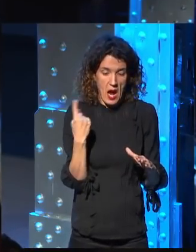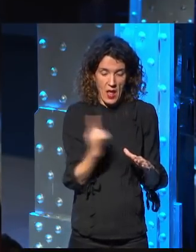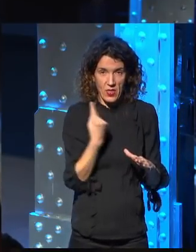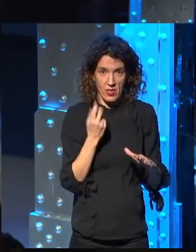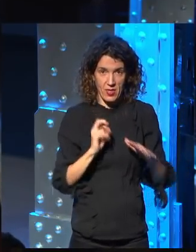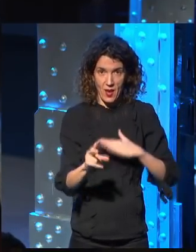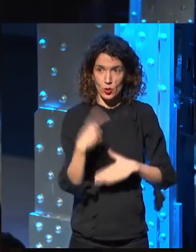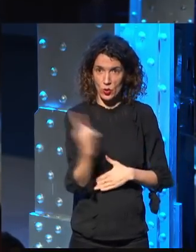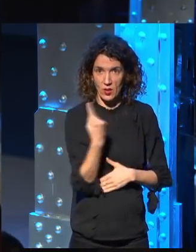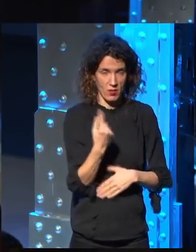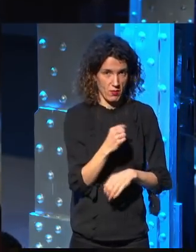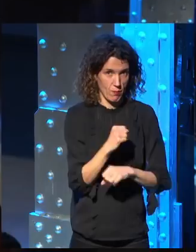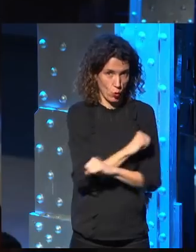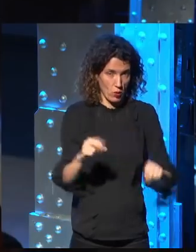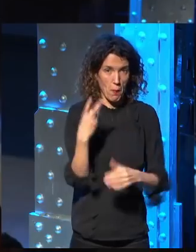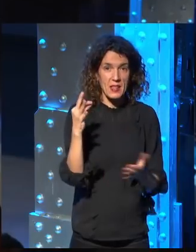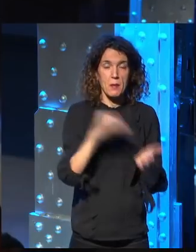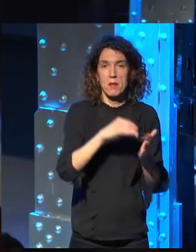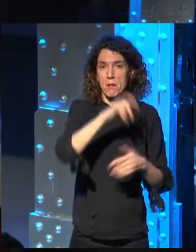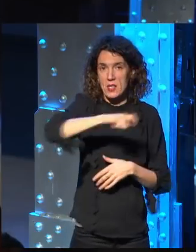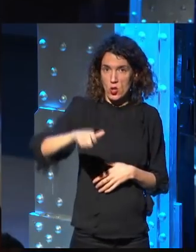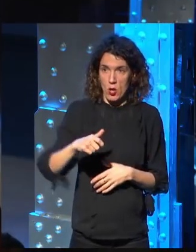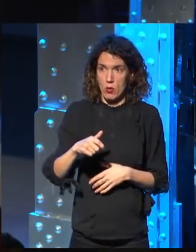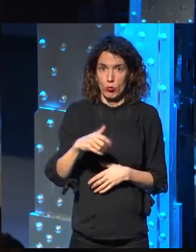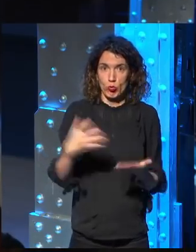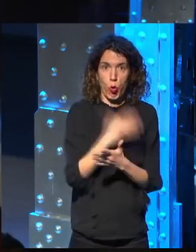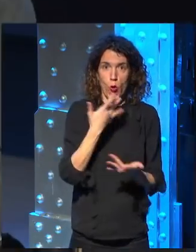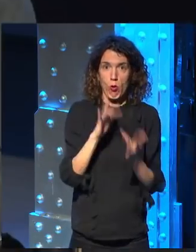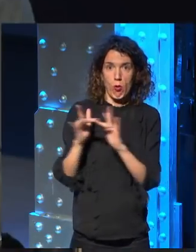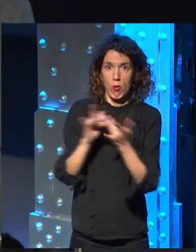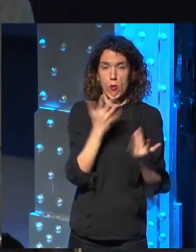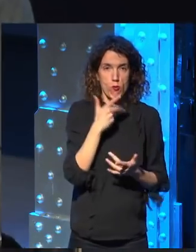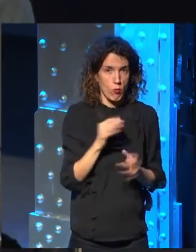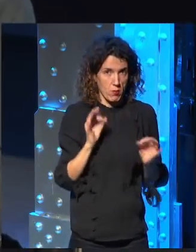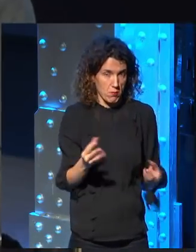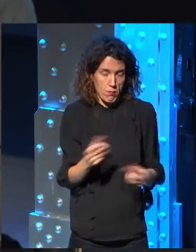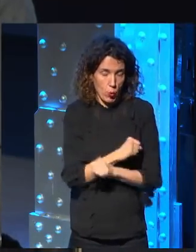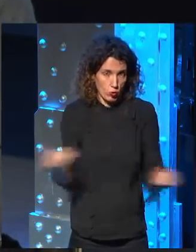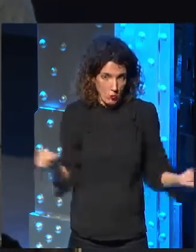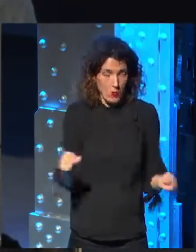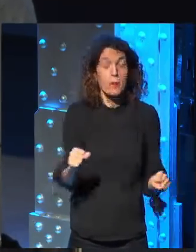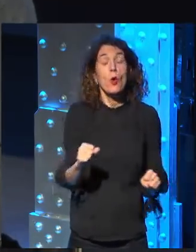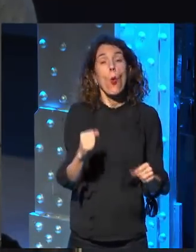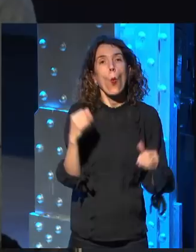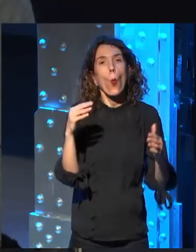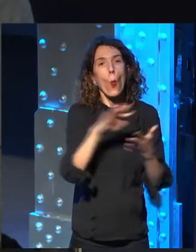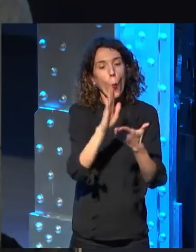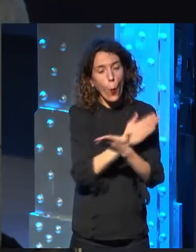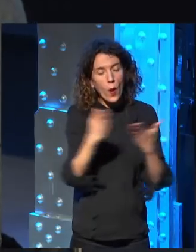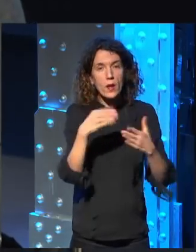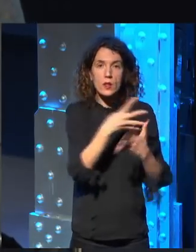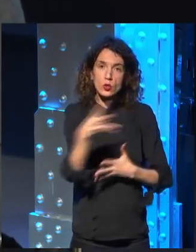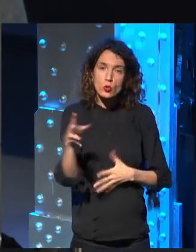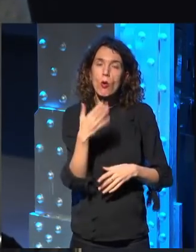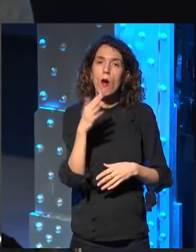gente porque había 20.000 personas y todas se conocían, ¿no? Entonces esa posibilidad no existía. Pero el verso estaba ahí, ¿no? Como